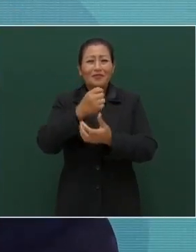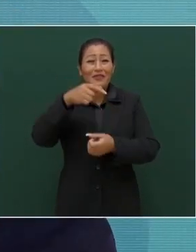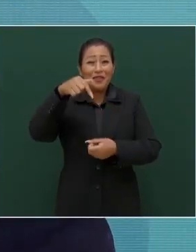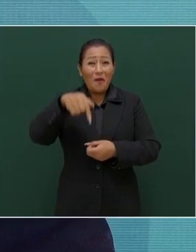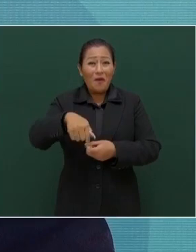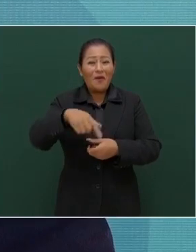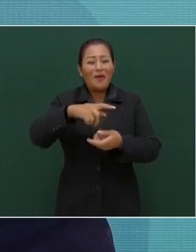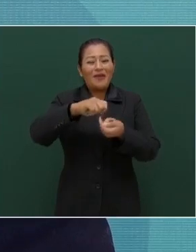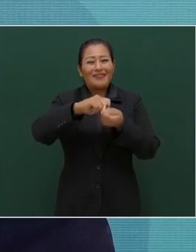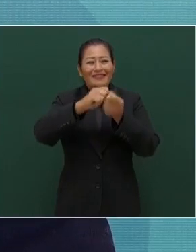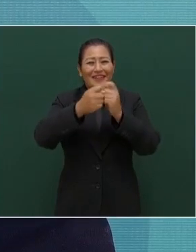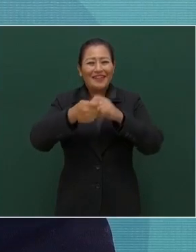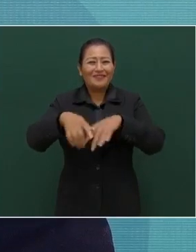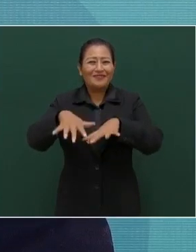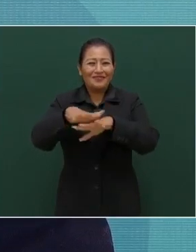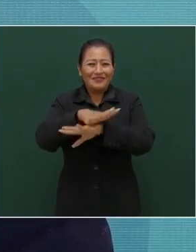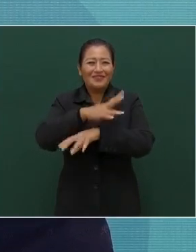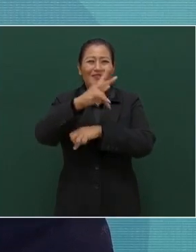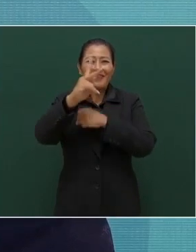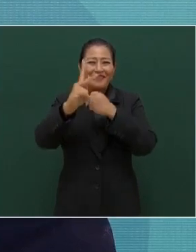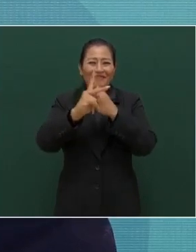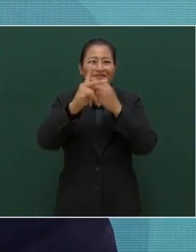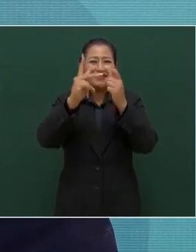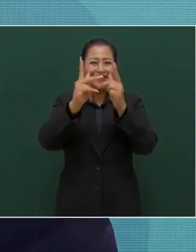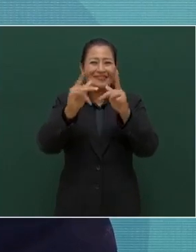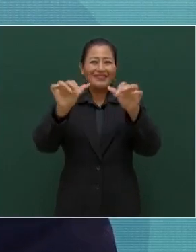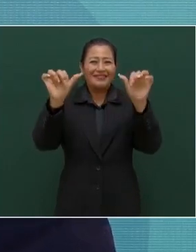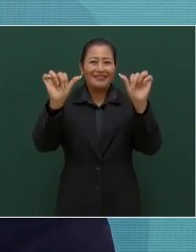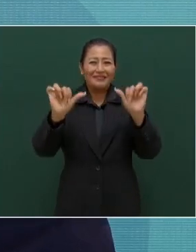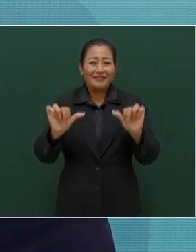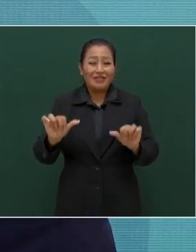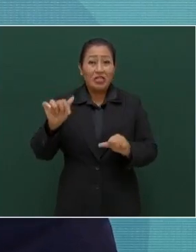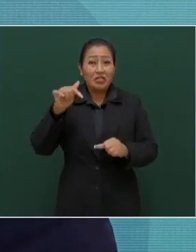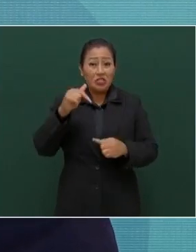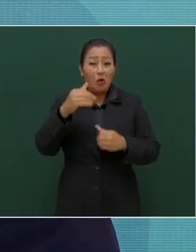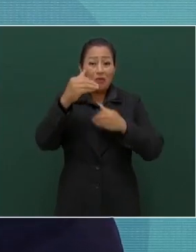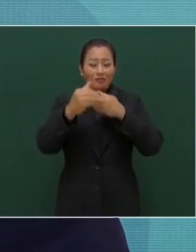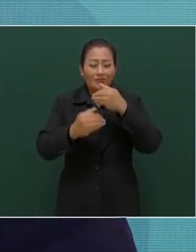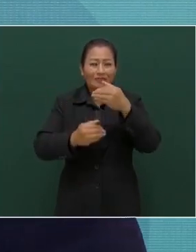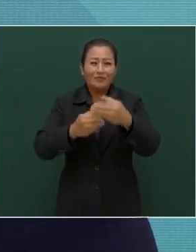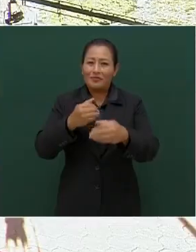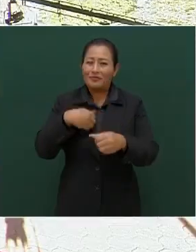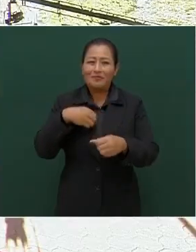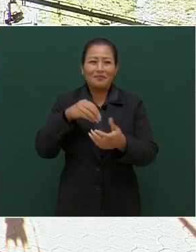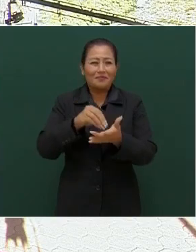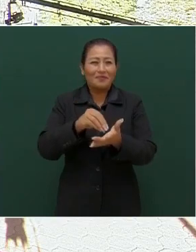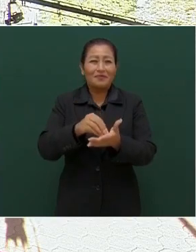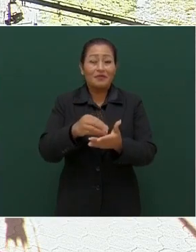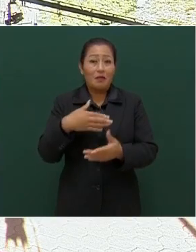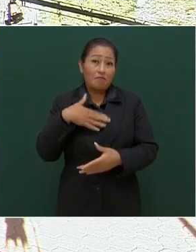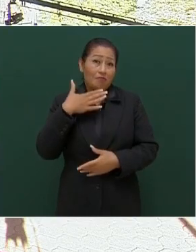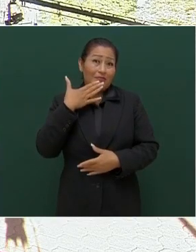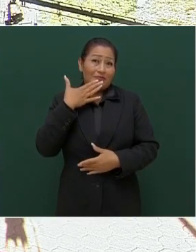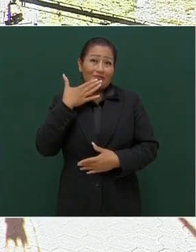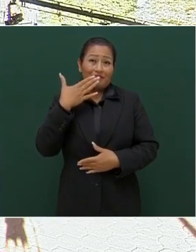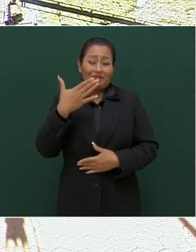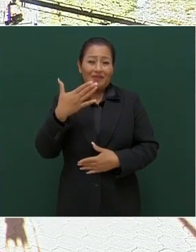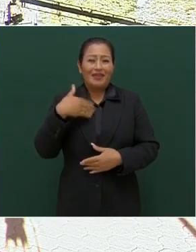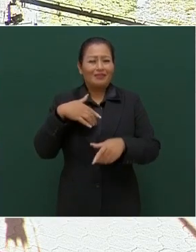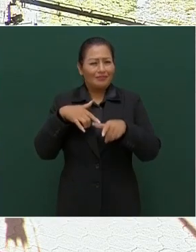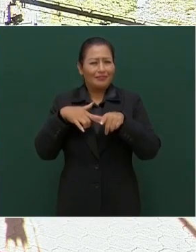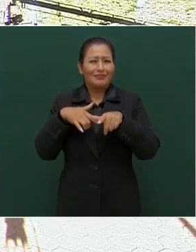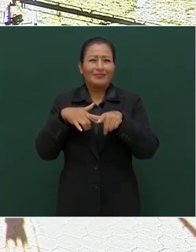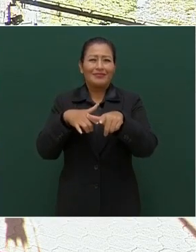transformación del país de manera pacífica, como se está avanzando. Muy bien, pues